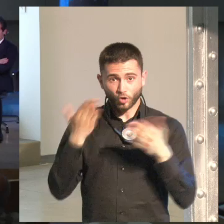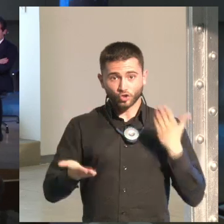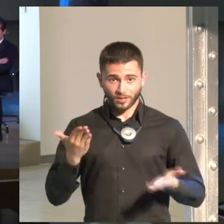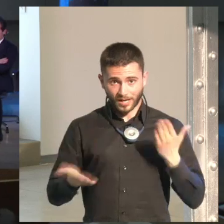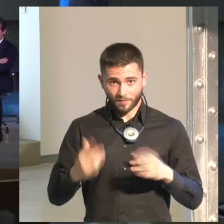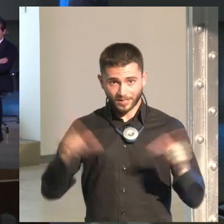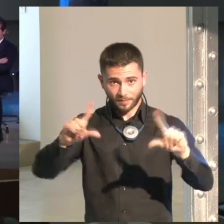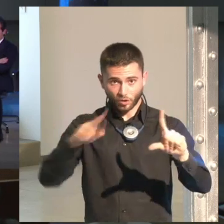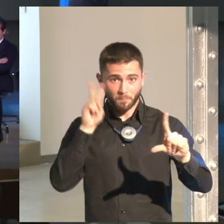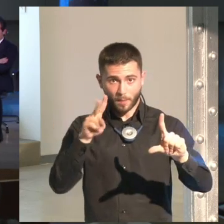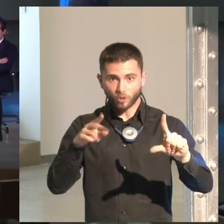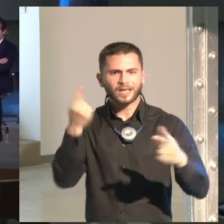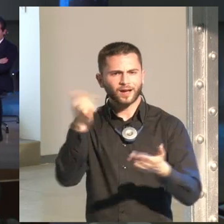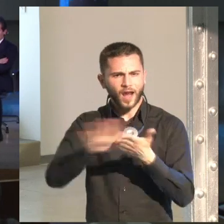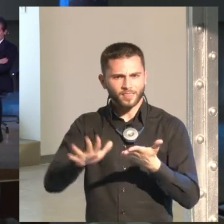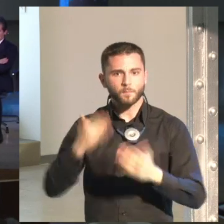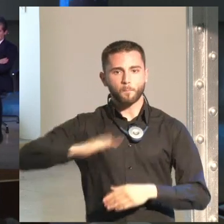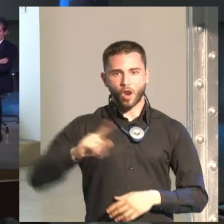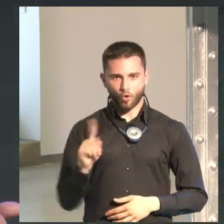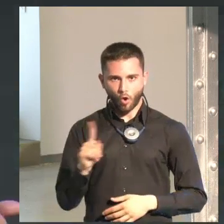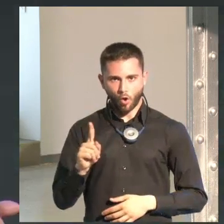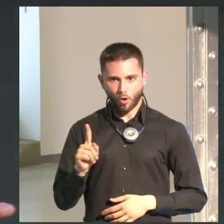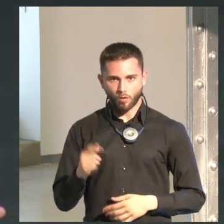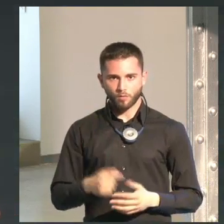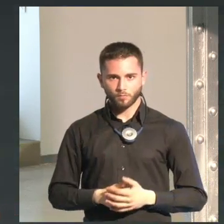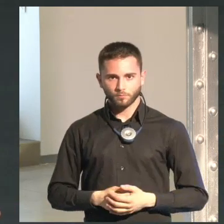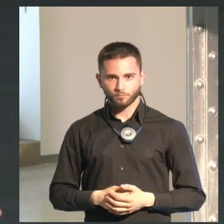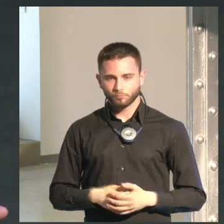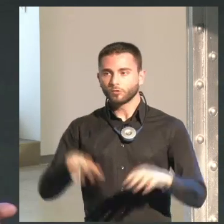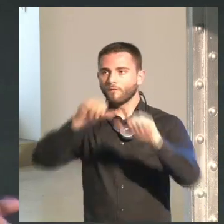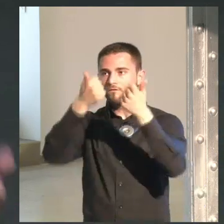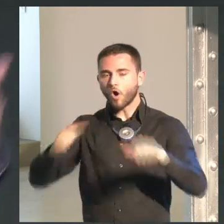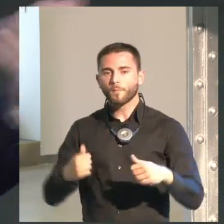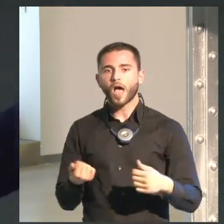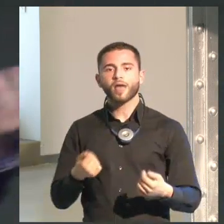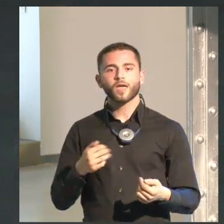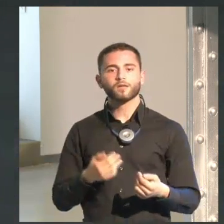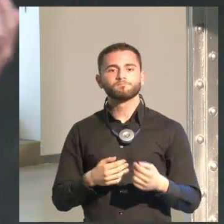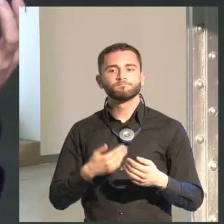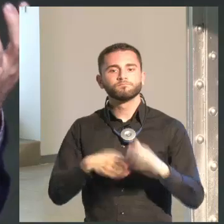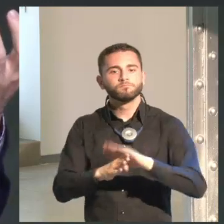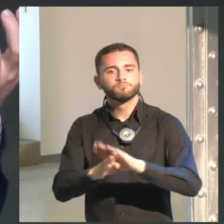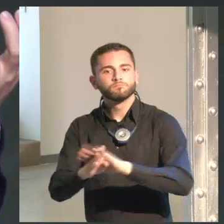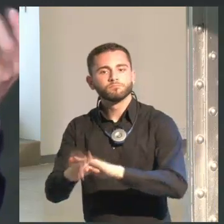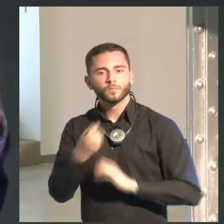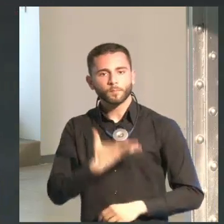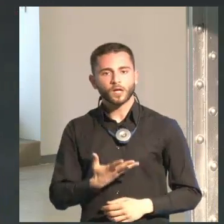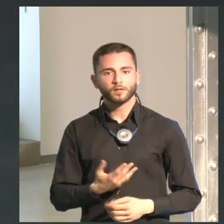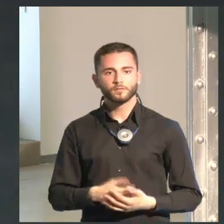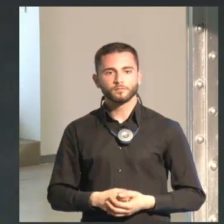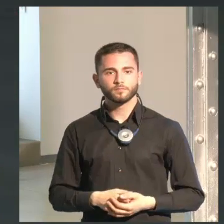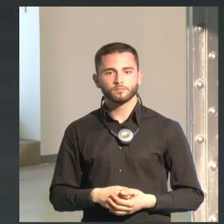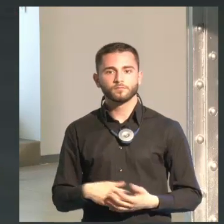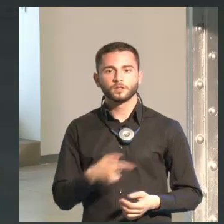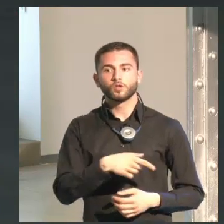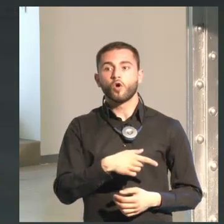gratis. Y eso no es necesariamente malo. Es decir, ha encontrado su modelo de sostenibilidad en base a un ecosistema que pagan los anunciantes, pero es